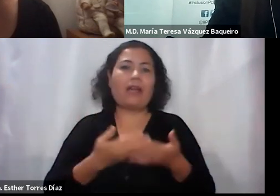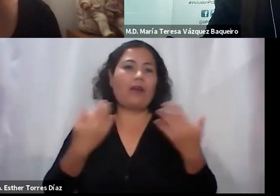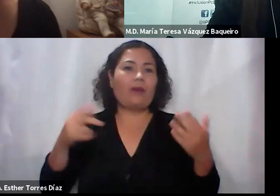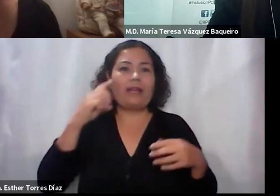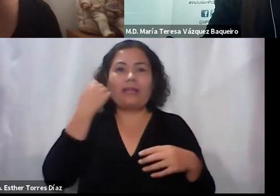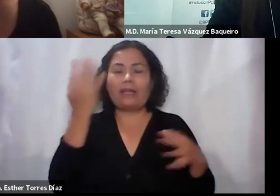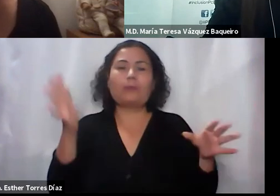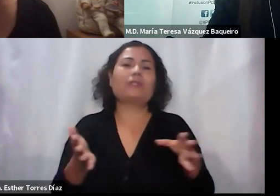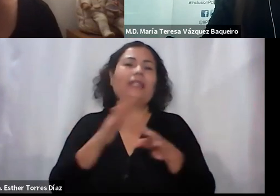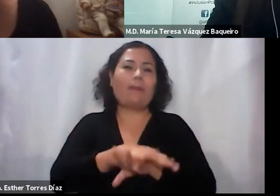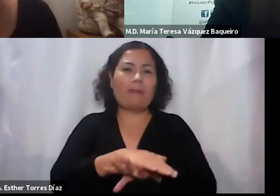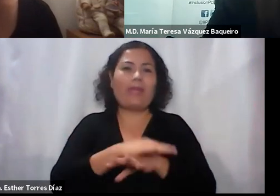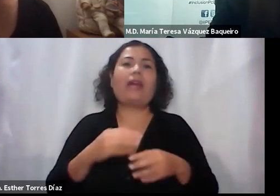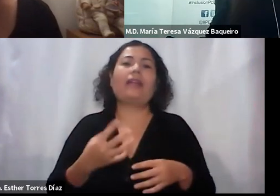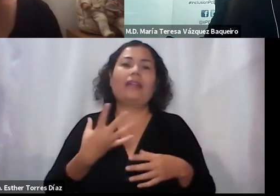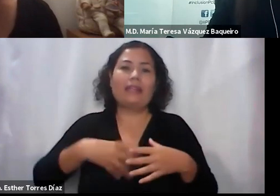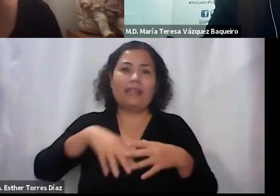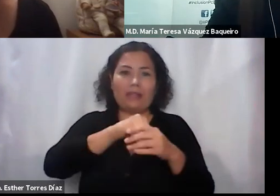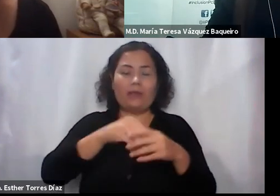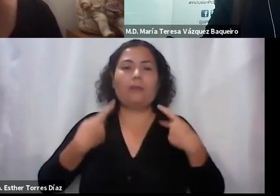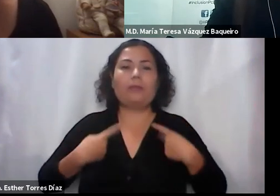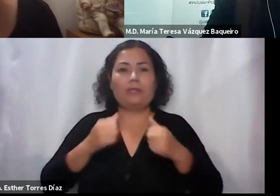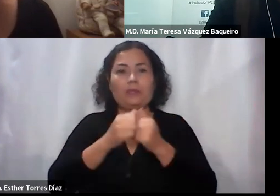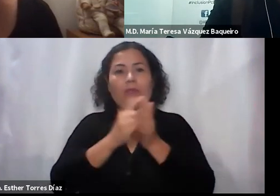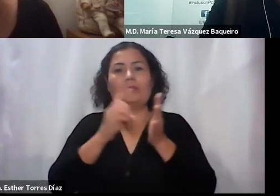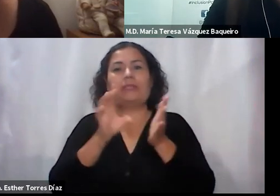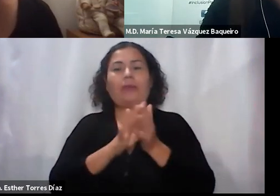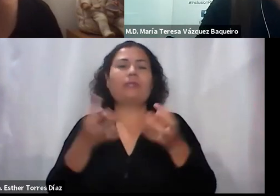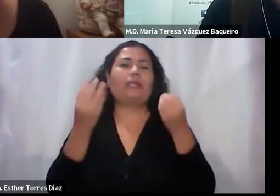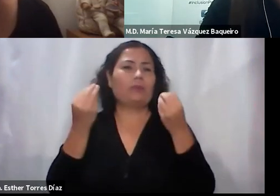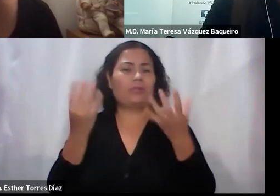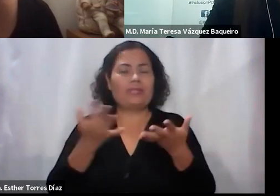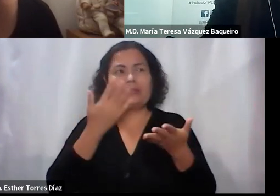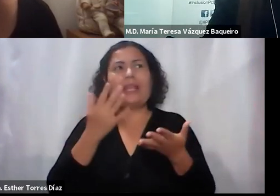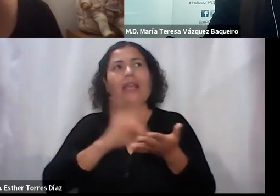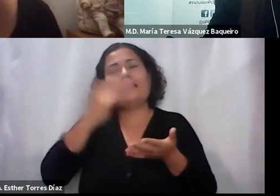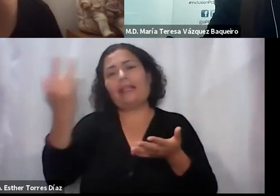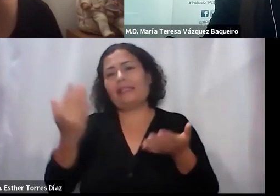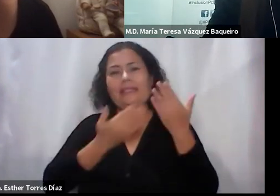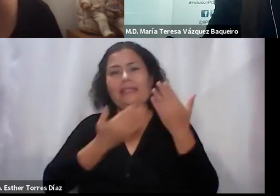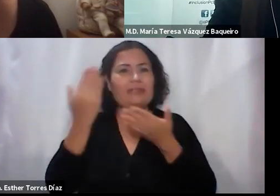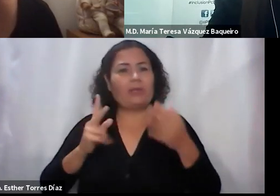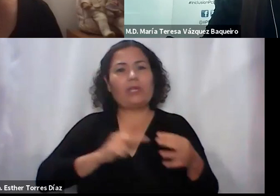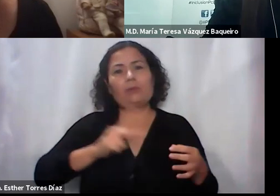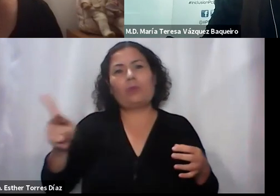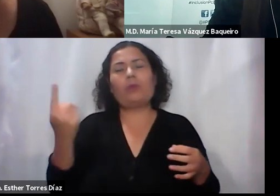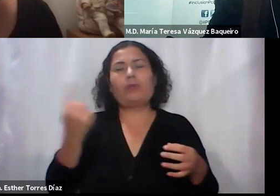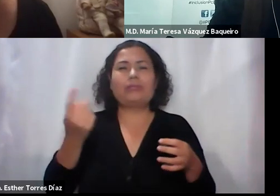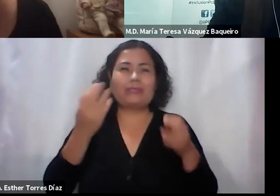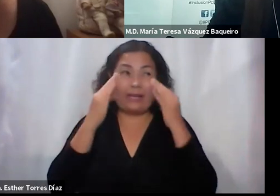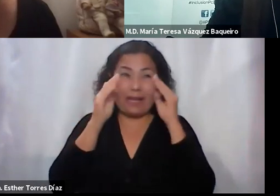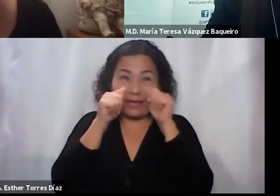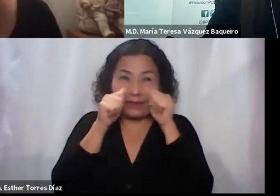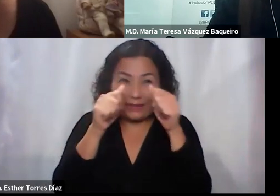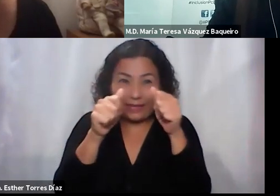una condición de discapacidad. Muchísimas gracias a todos nuestros servidores públicos hoy que están pendientes de este conversatorio, que están